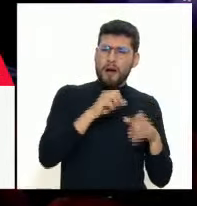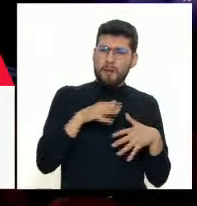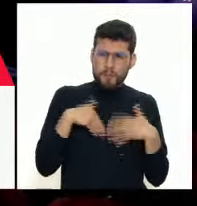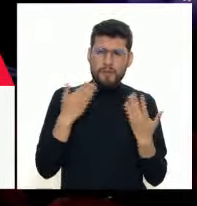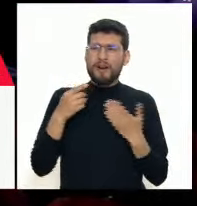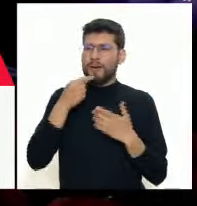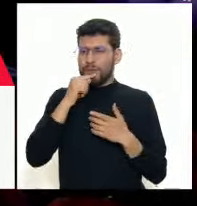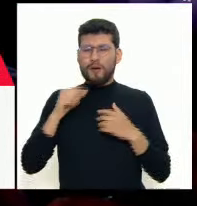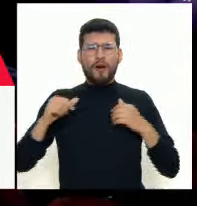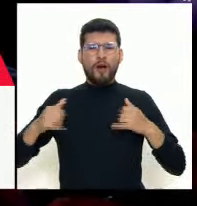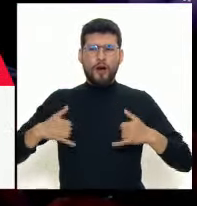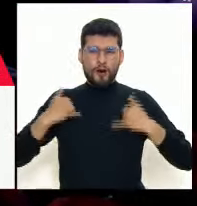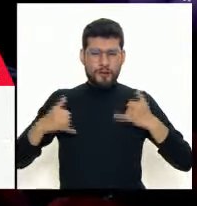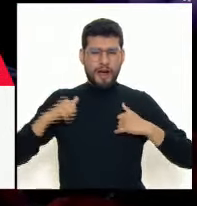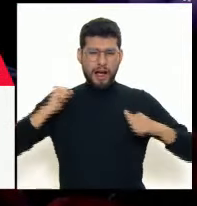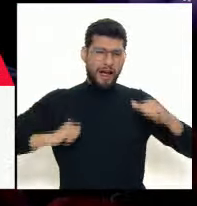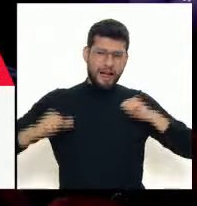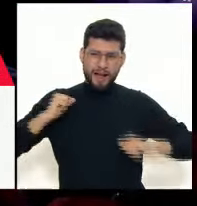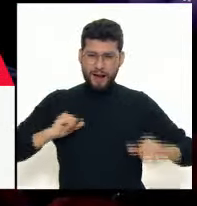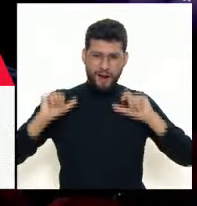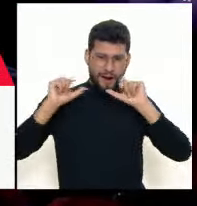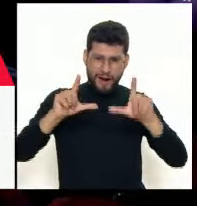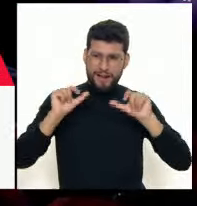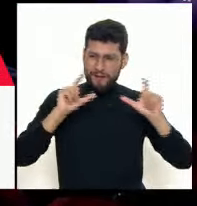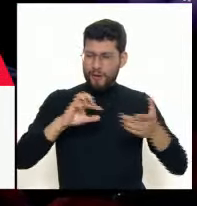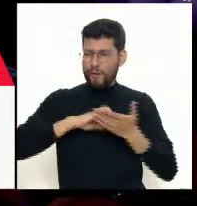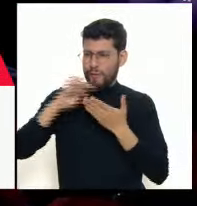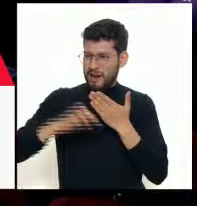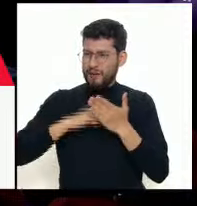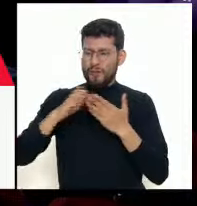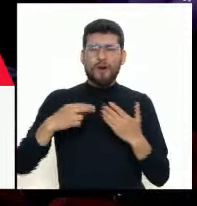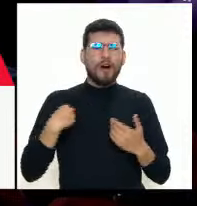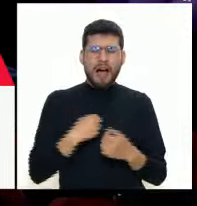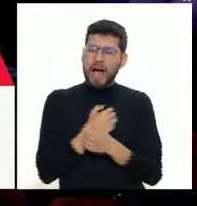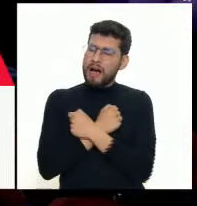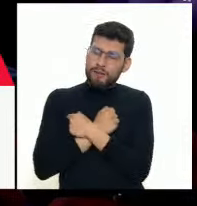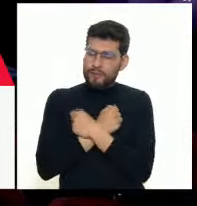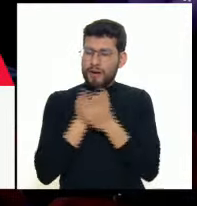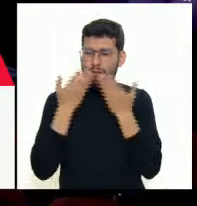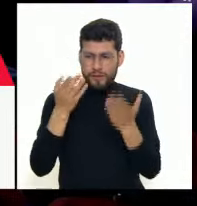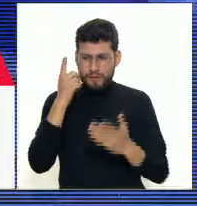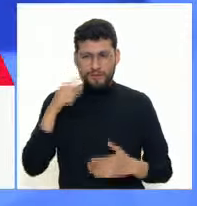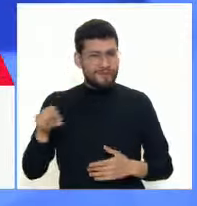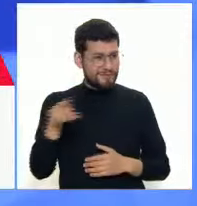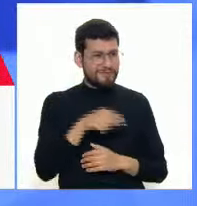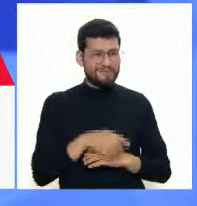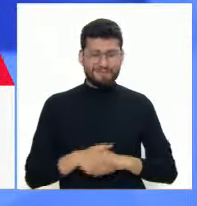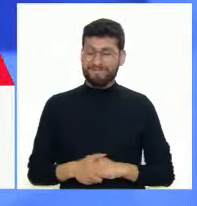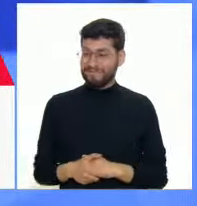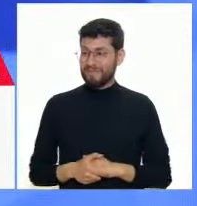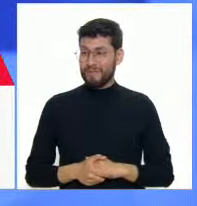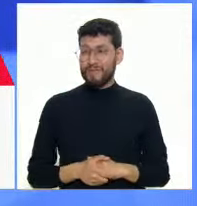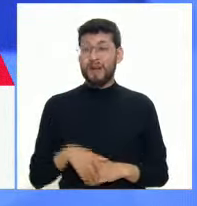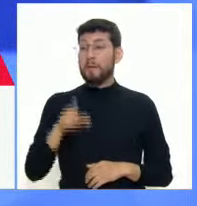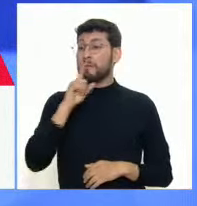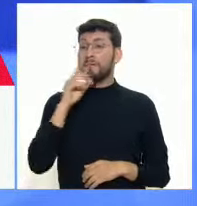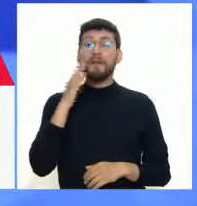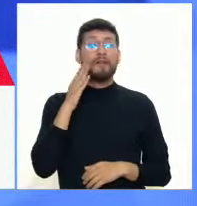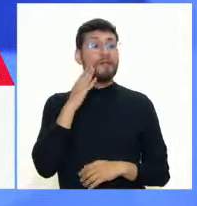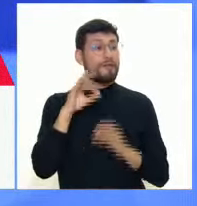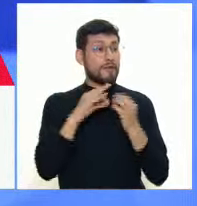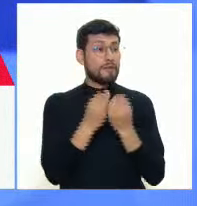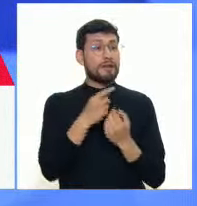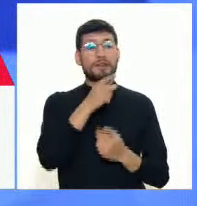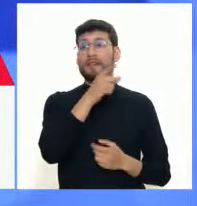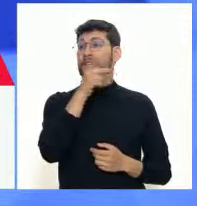van a poner día a día en estos programas que lo hacemos con mucho cariño para ustedes. A los padres de